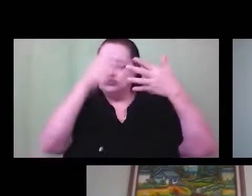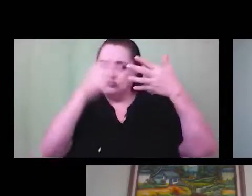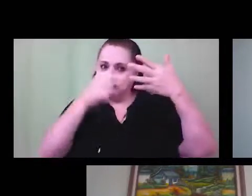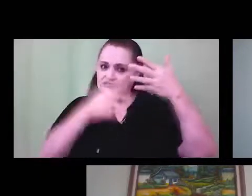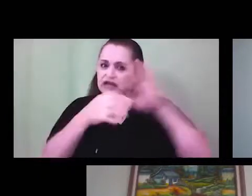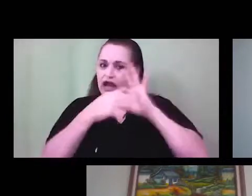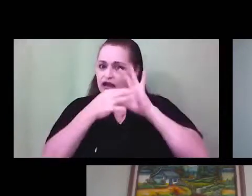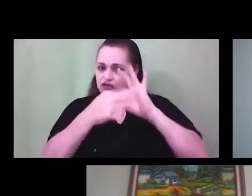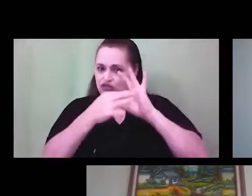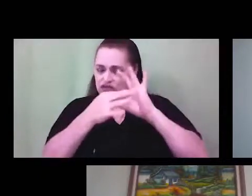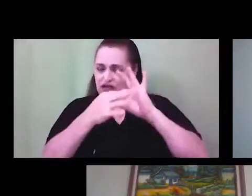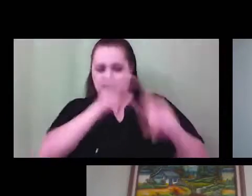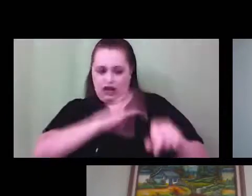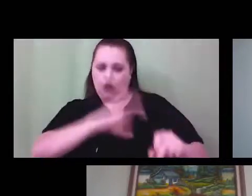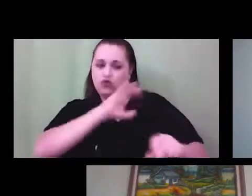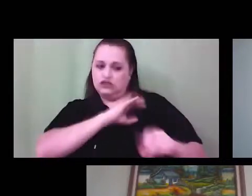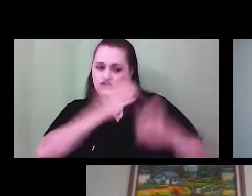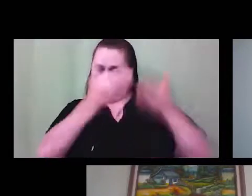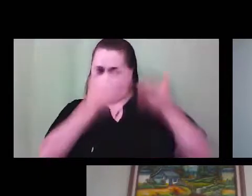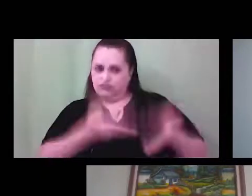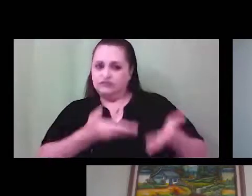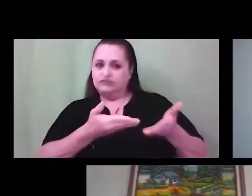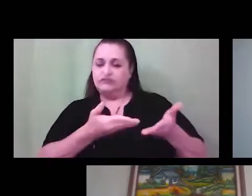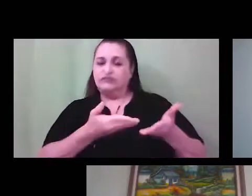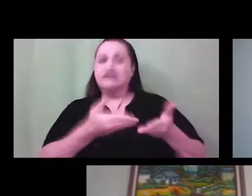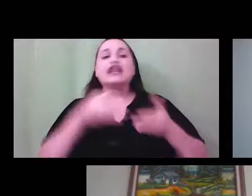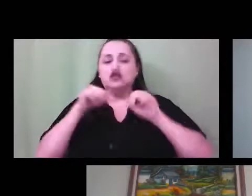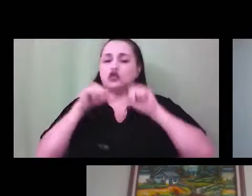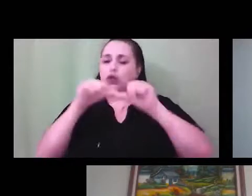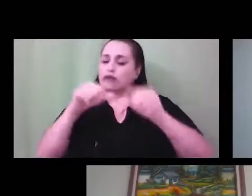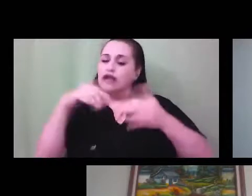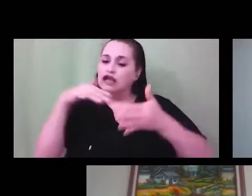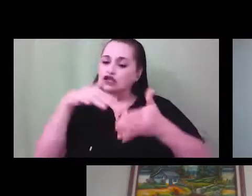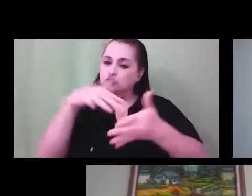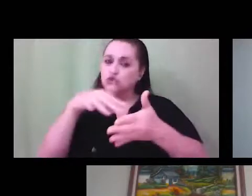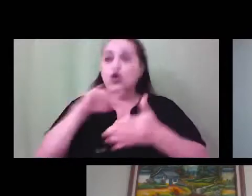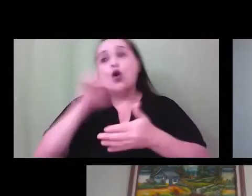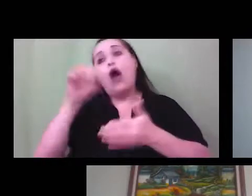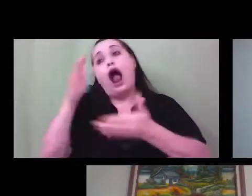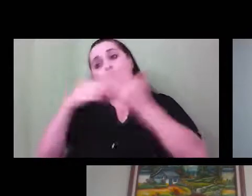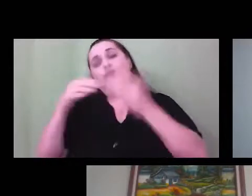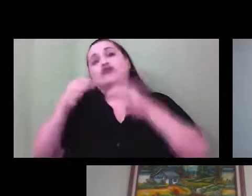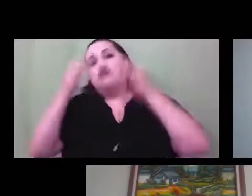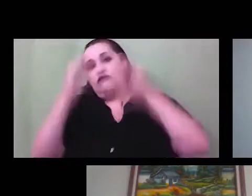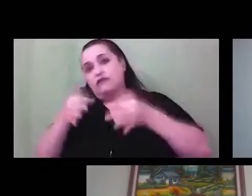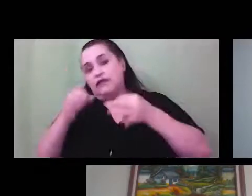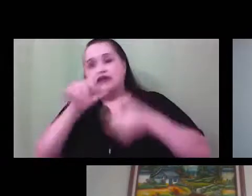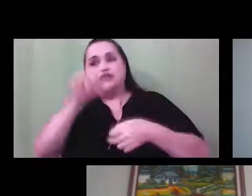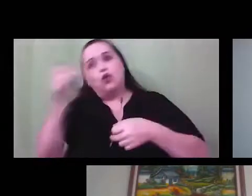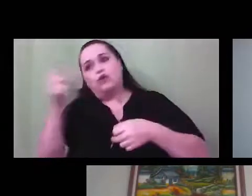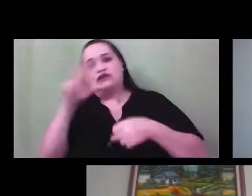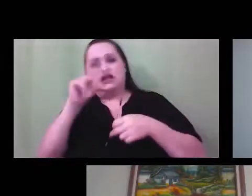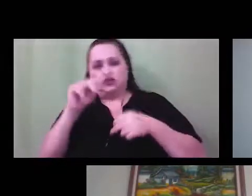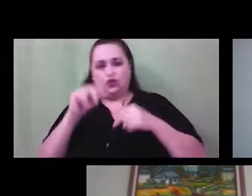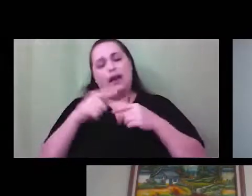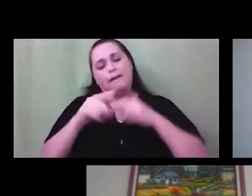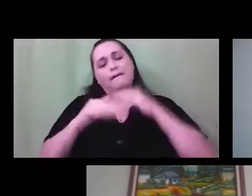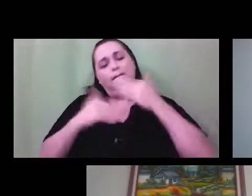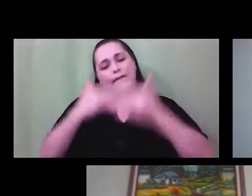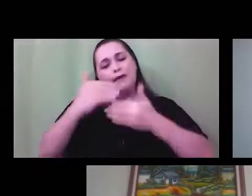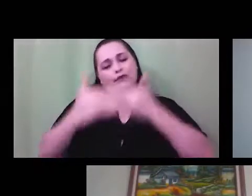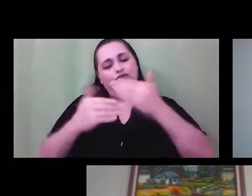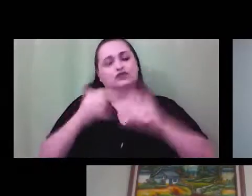asociadas con él que todavía están en estudio, unas sí son confirmadas, otras no, pero ahí vamos poco a poco en la